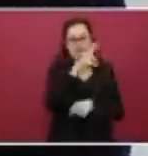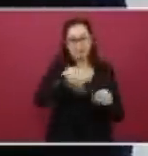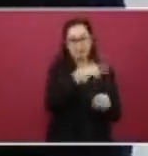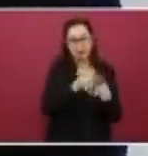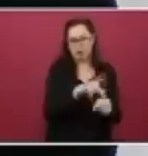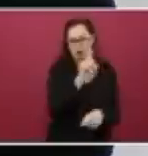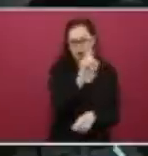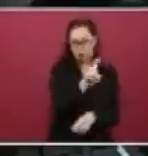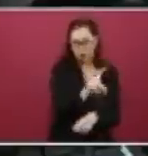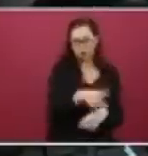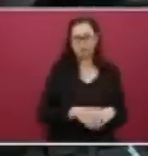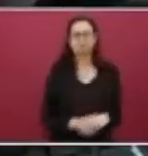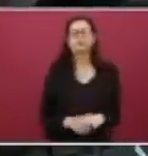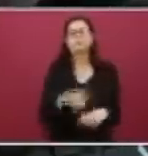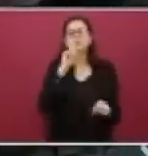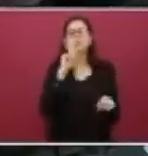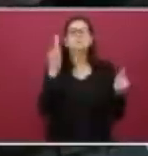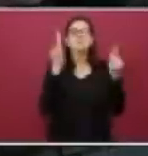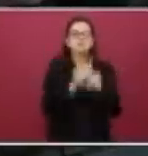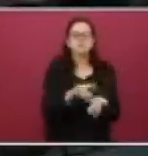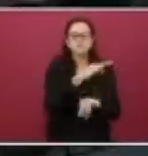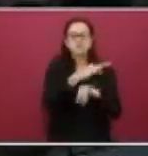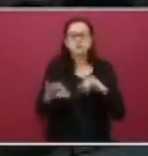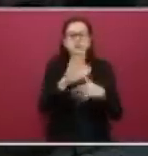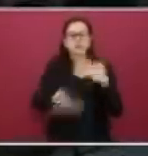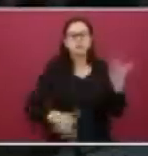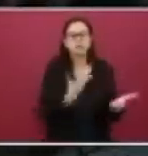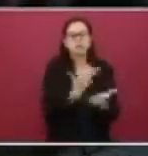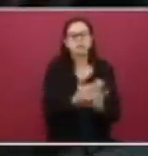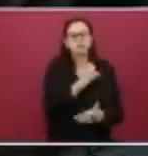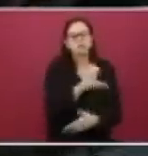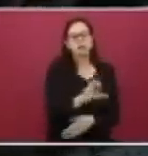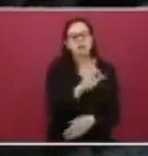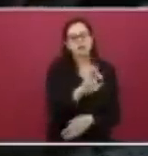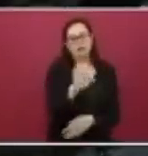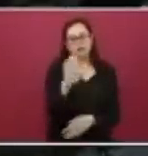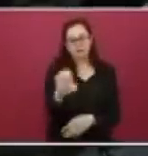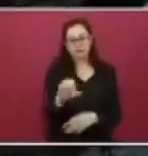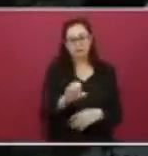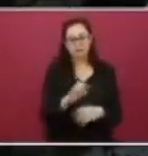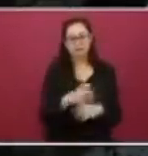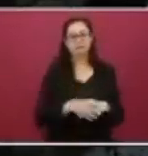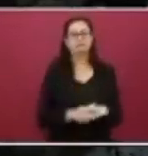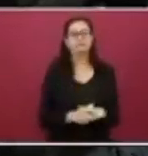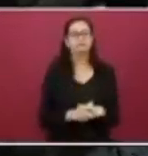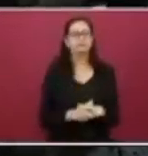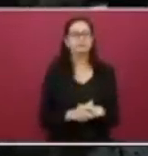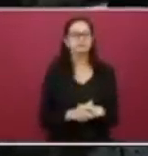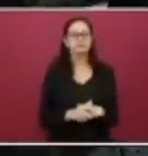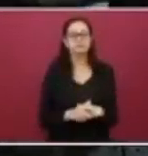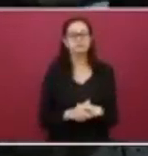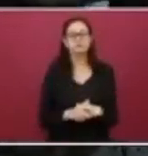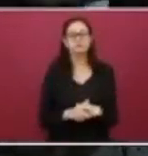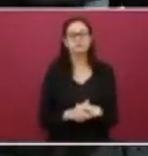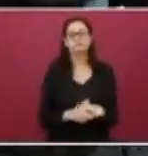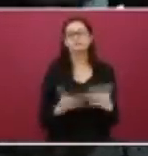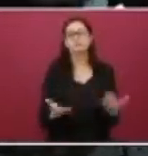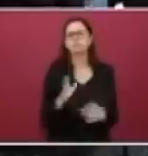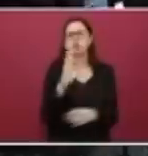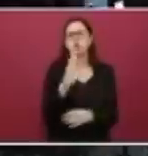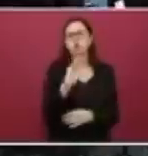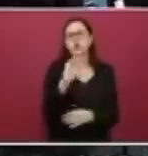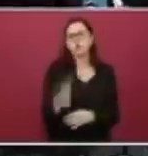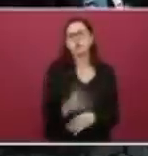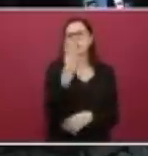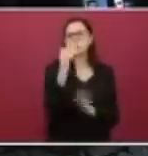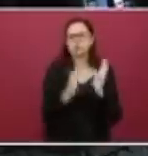una nueva inversión de la comisión federal de electricidad la siguiente por favor que asciende casi a 94